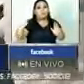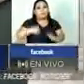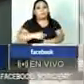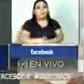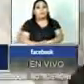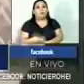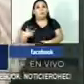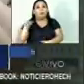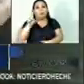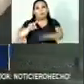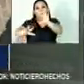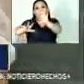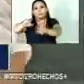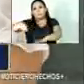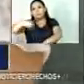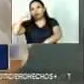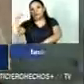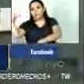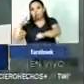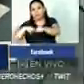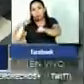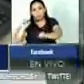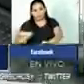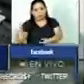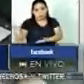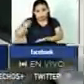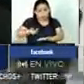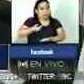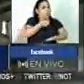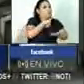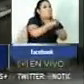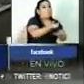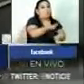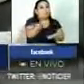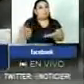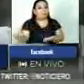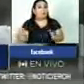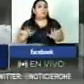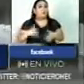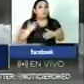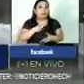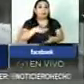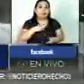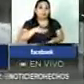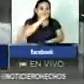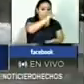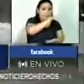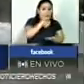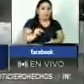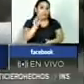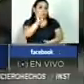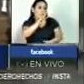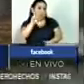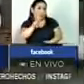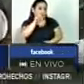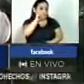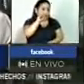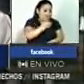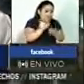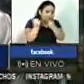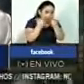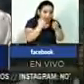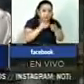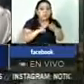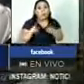18 millones de dólares que son invertidos en la entrega de estos paquetes, que contienen 22 libras de semilla certificada de maíz